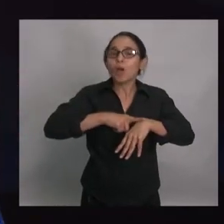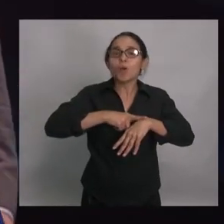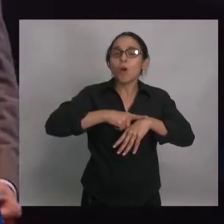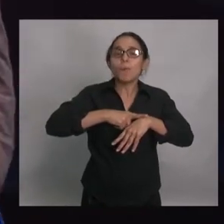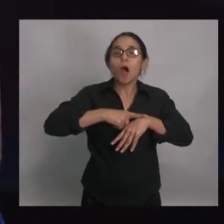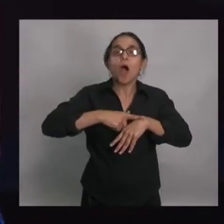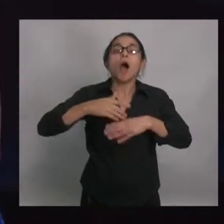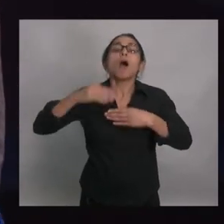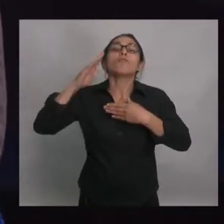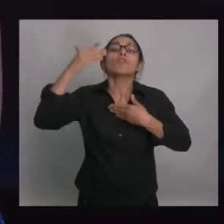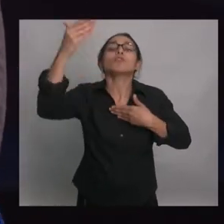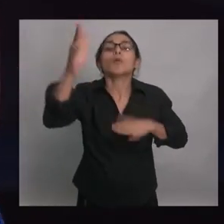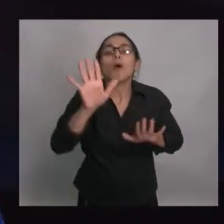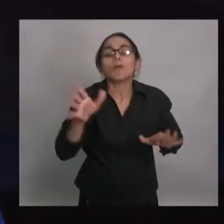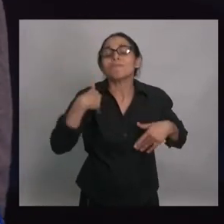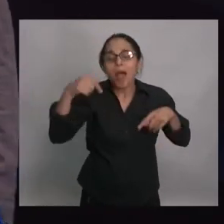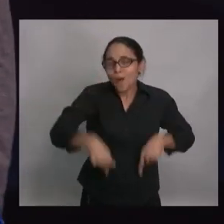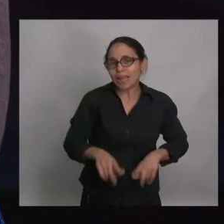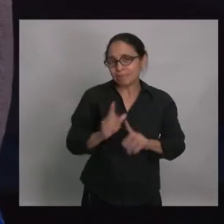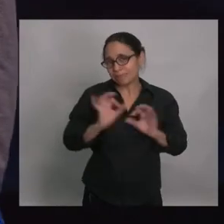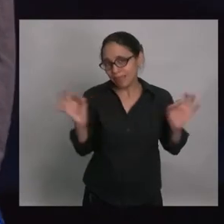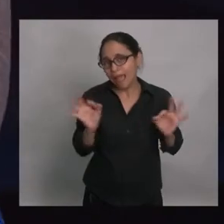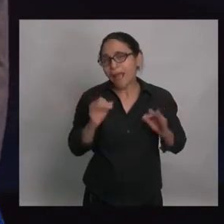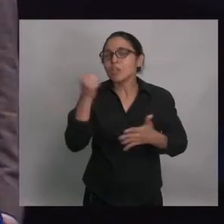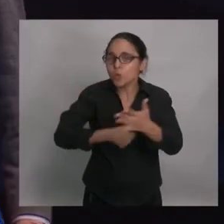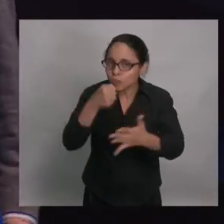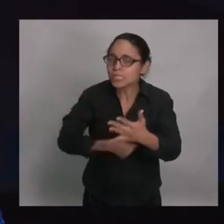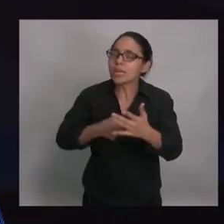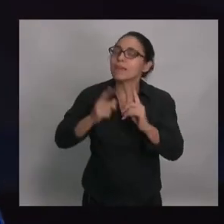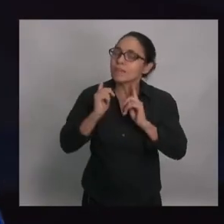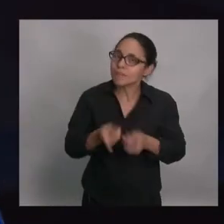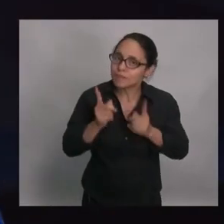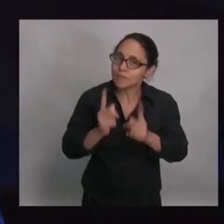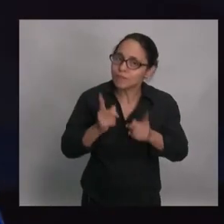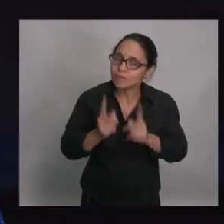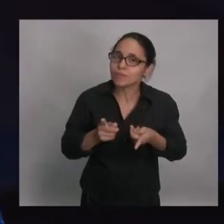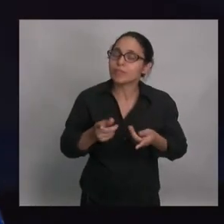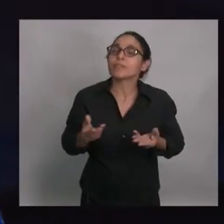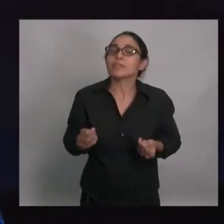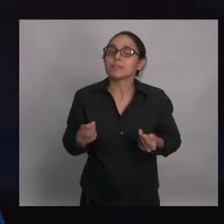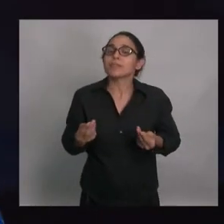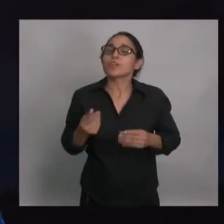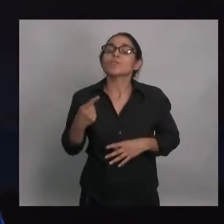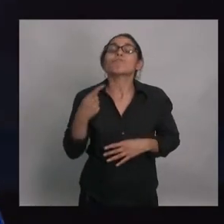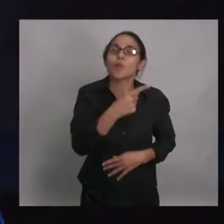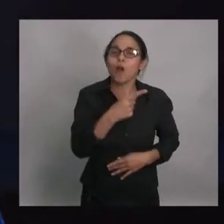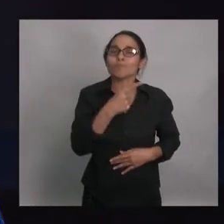pero la lucha continua contra el el neoliberalismo